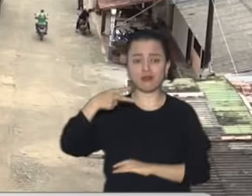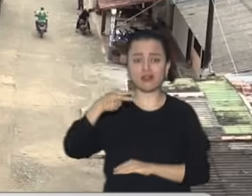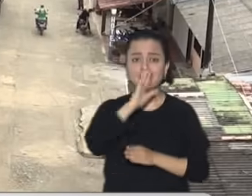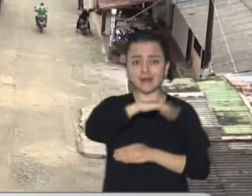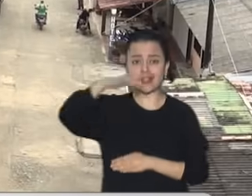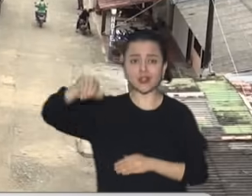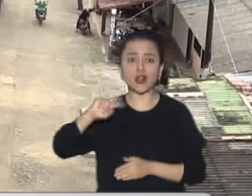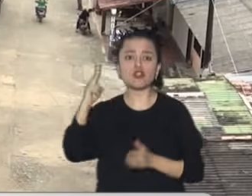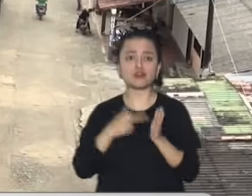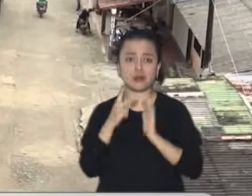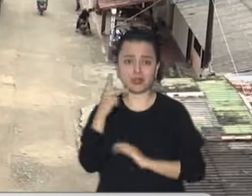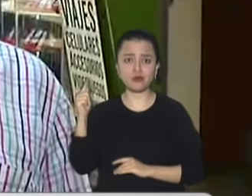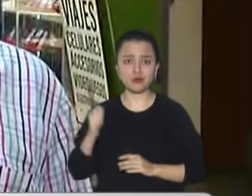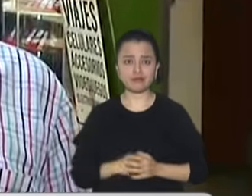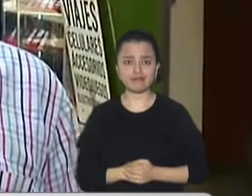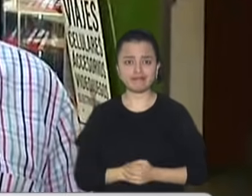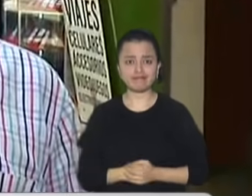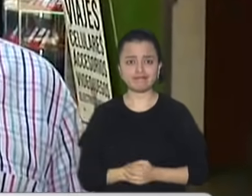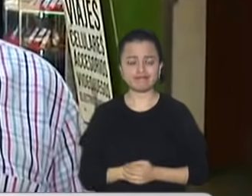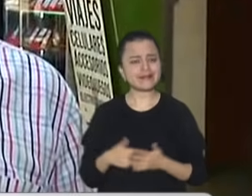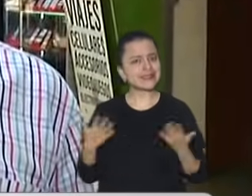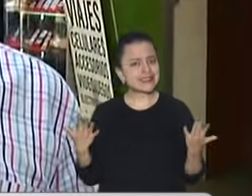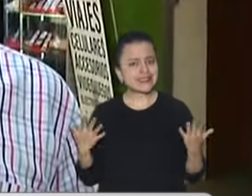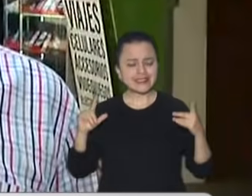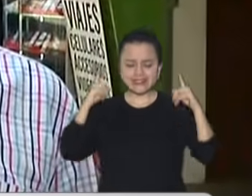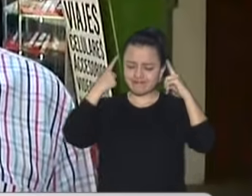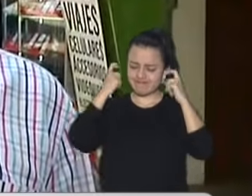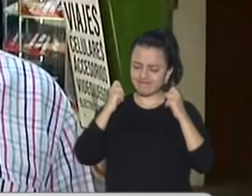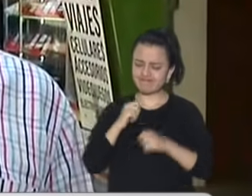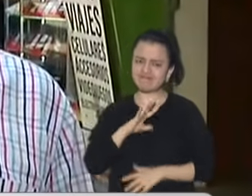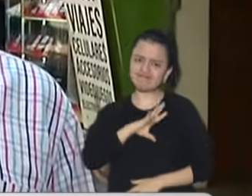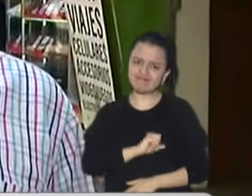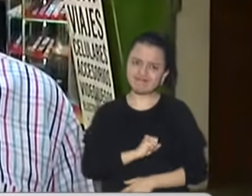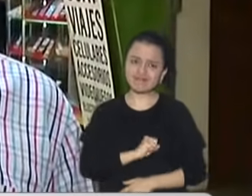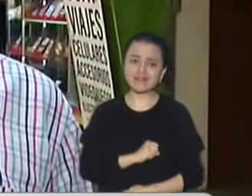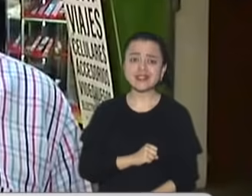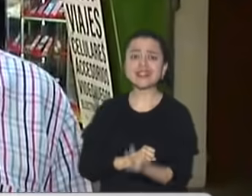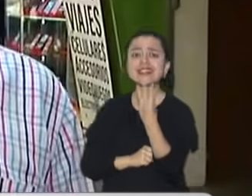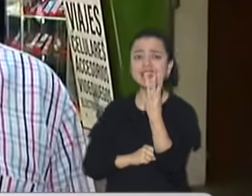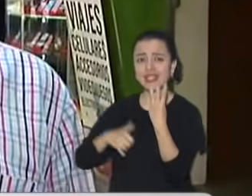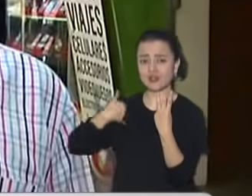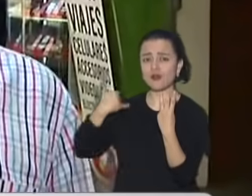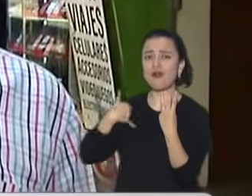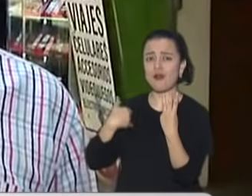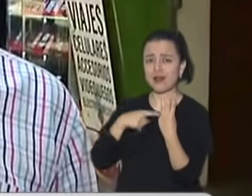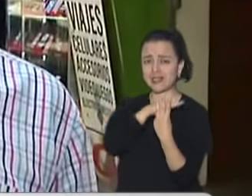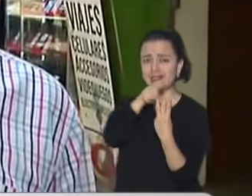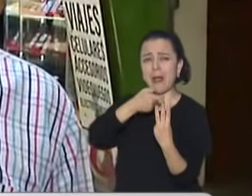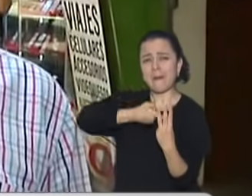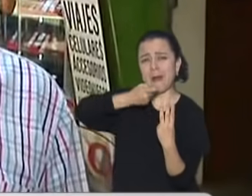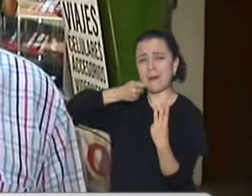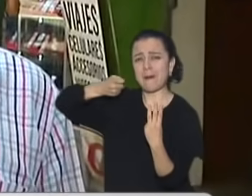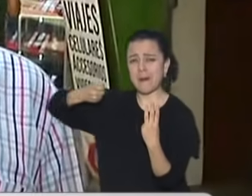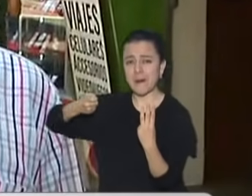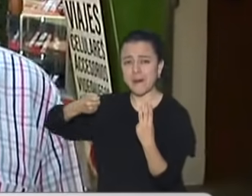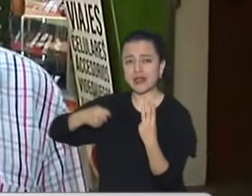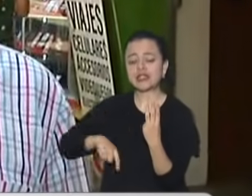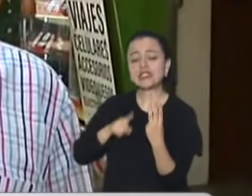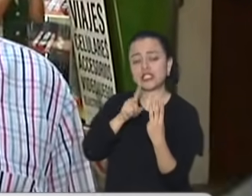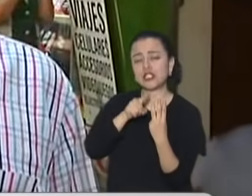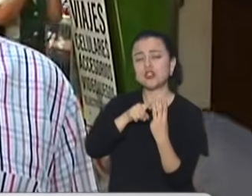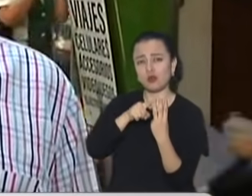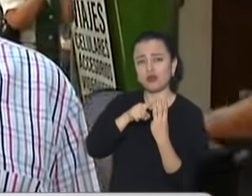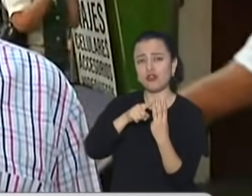Antioquia en este año. En esta masacre, lamentablemente, fueron 3 jóvenes los asesinados, uno de ellos es menor de